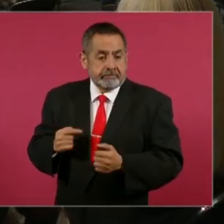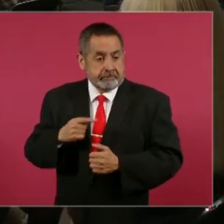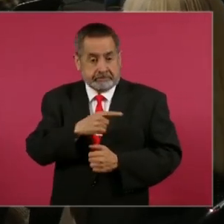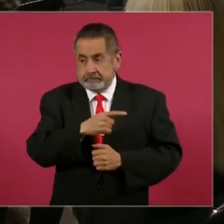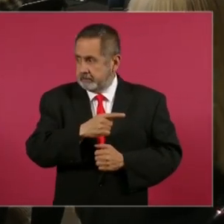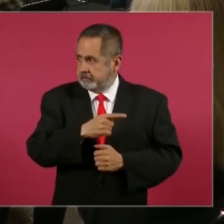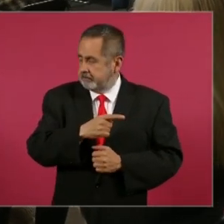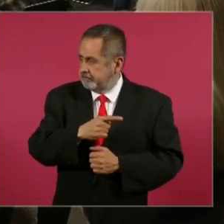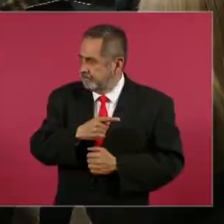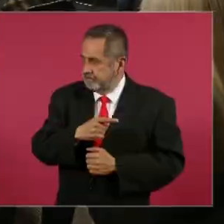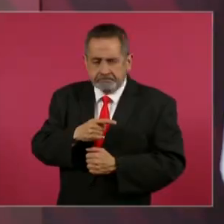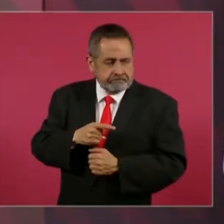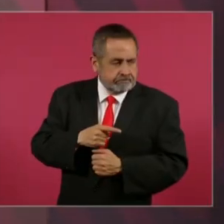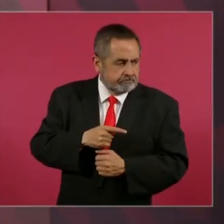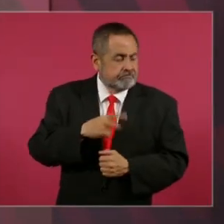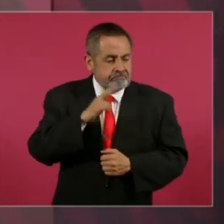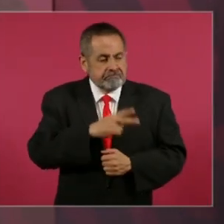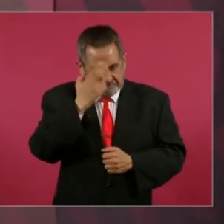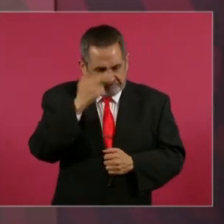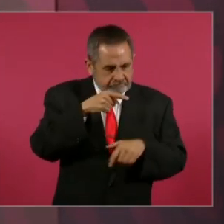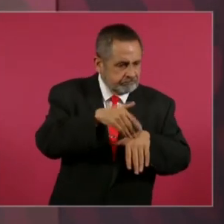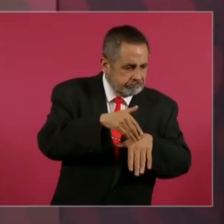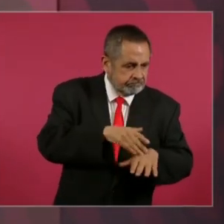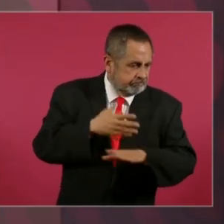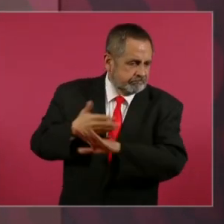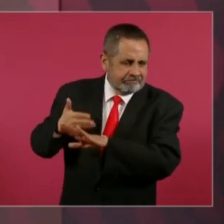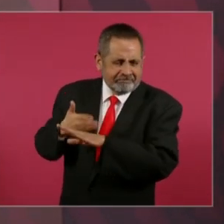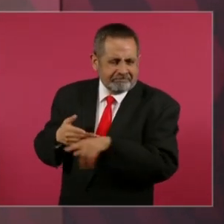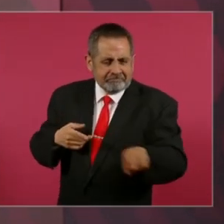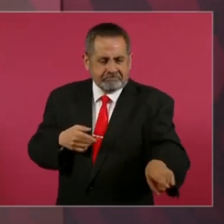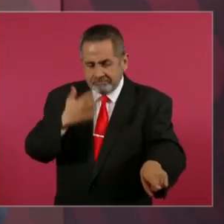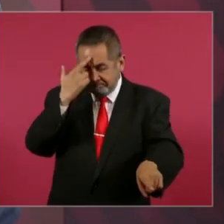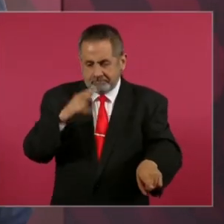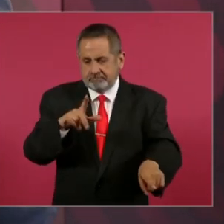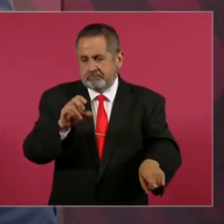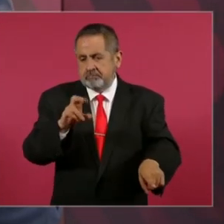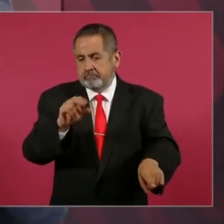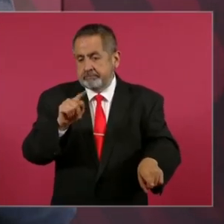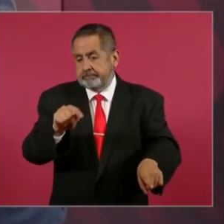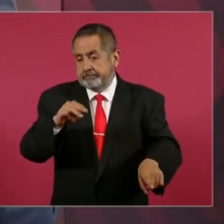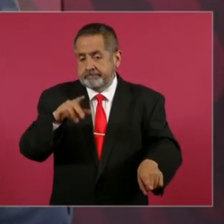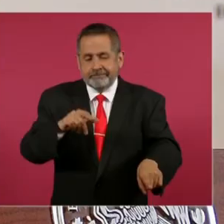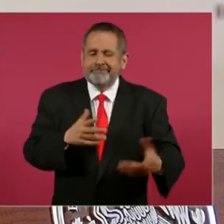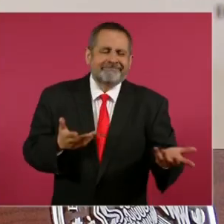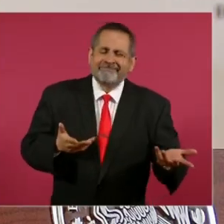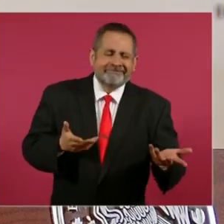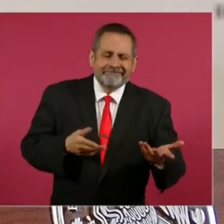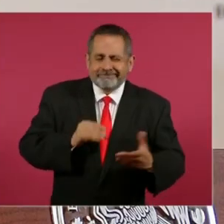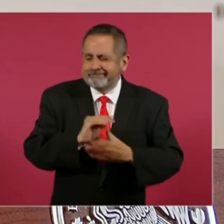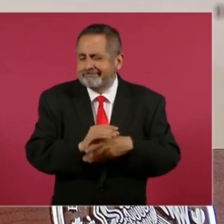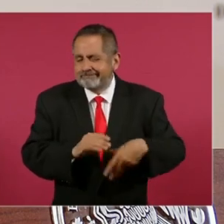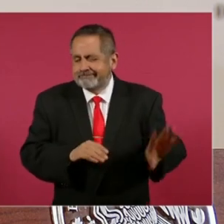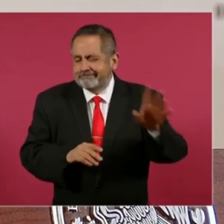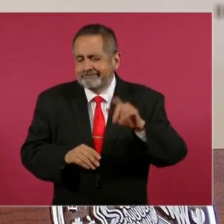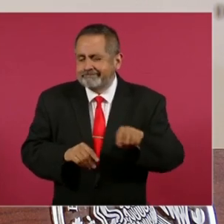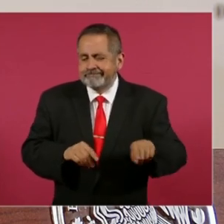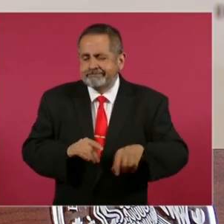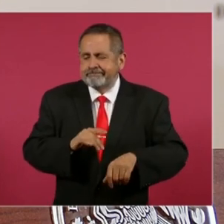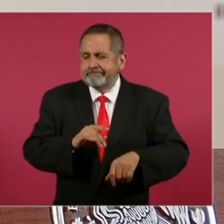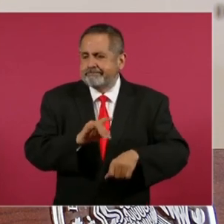haciéndole caso a lo de Mola, que ya saben pues